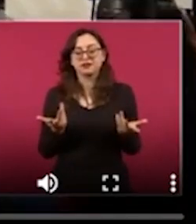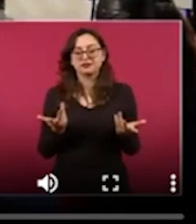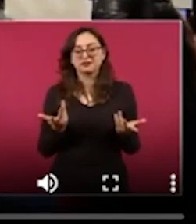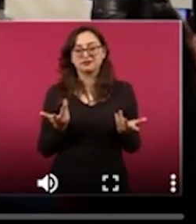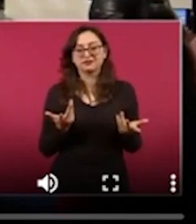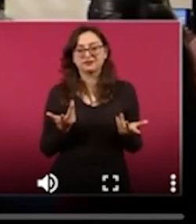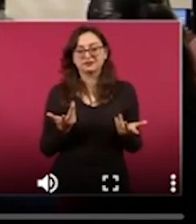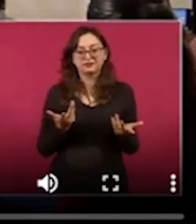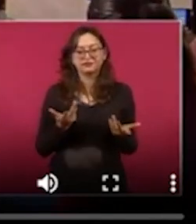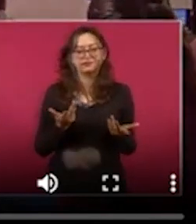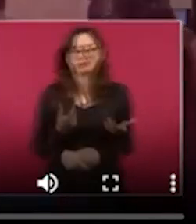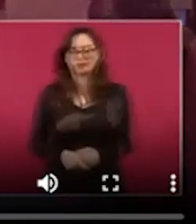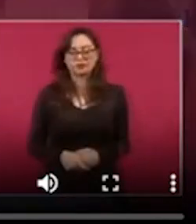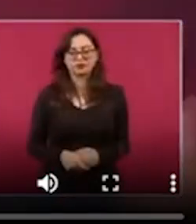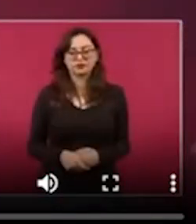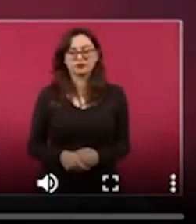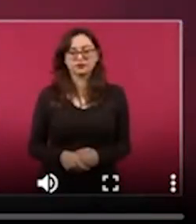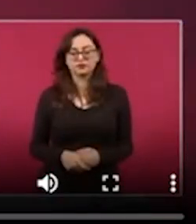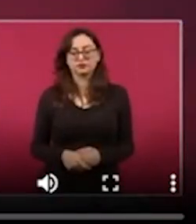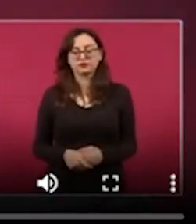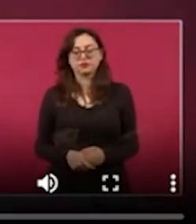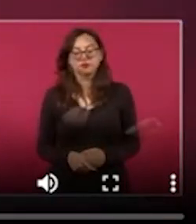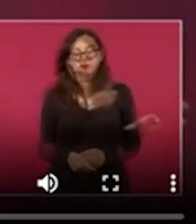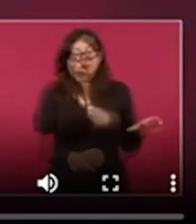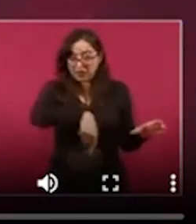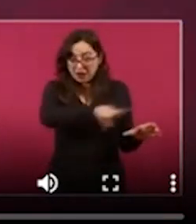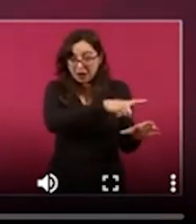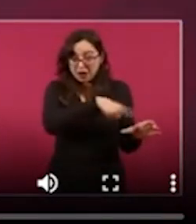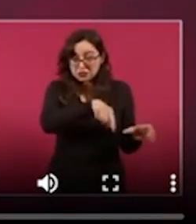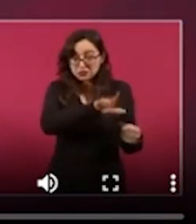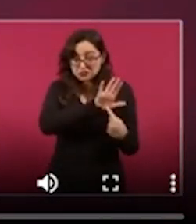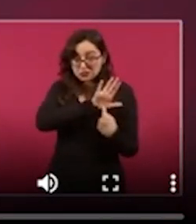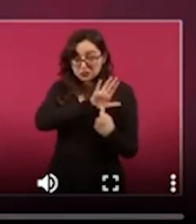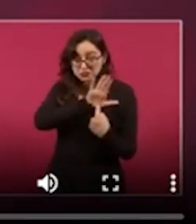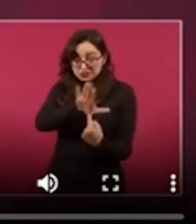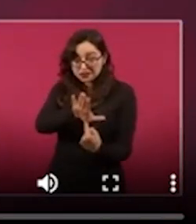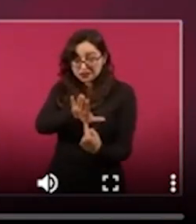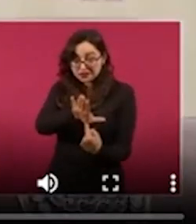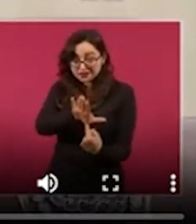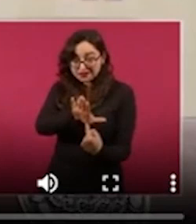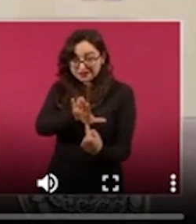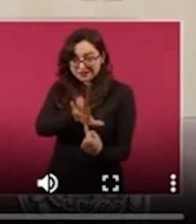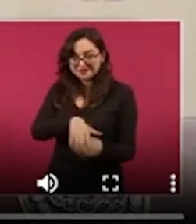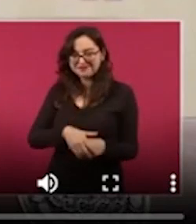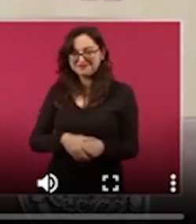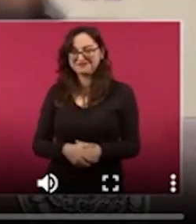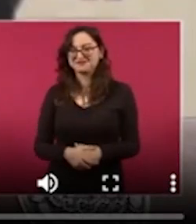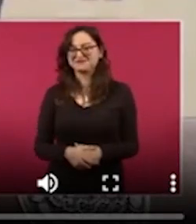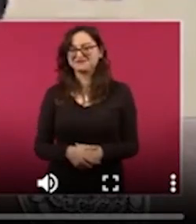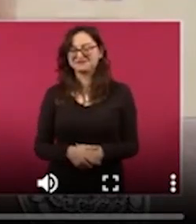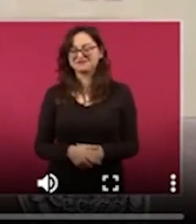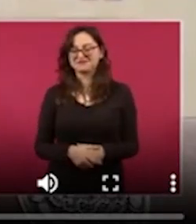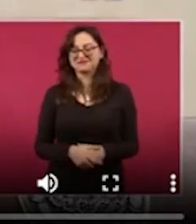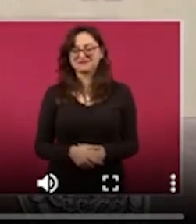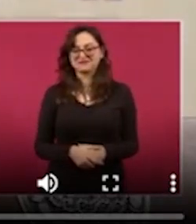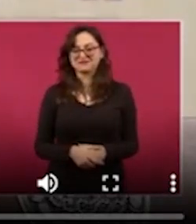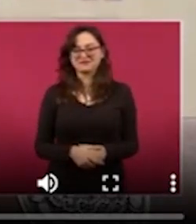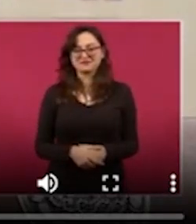de narcotraficantes? ¿Cuándo íbamos a estar viendo de qué es